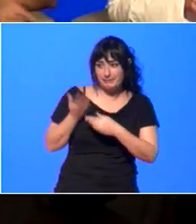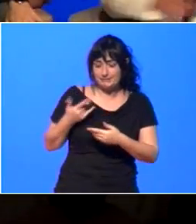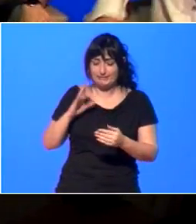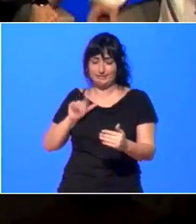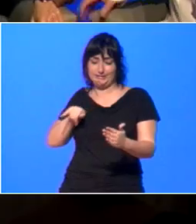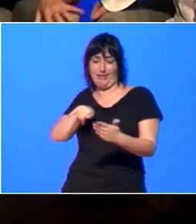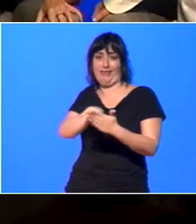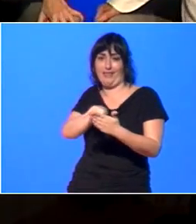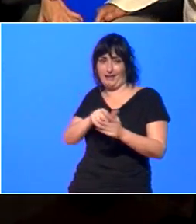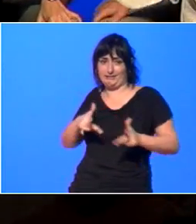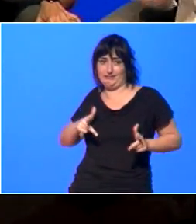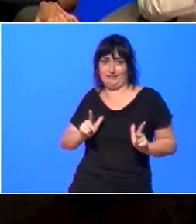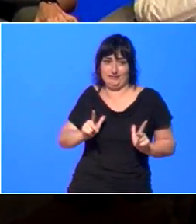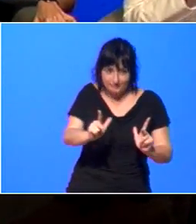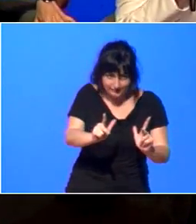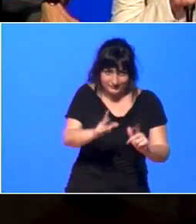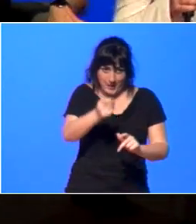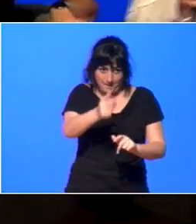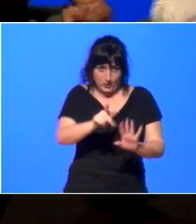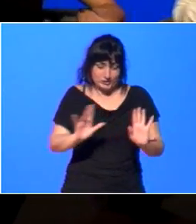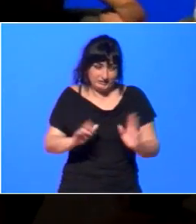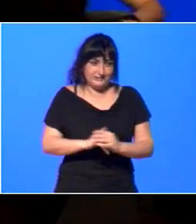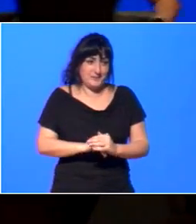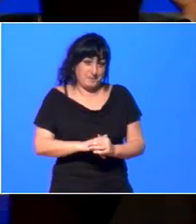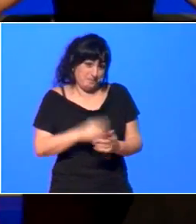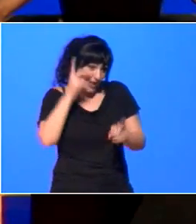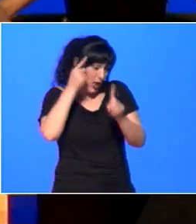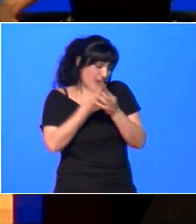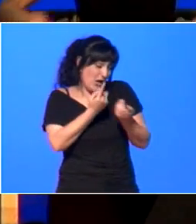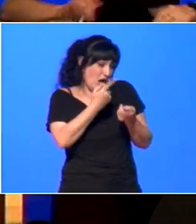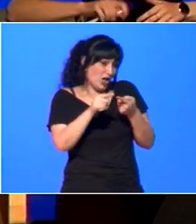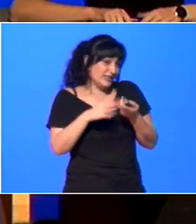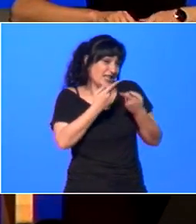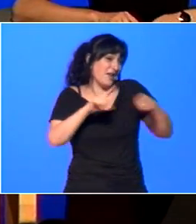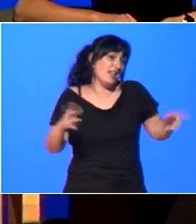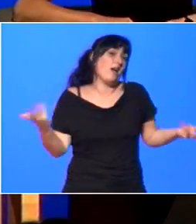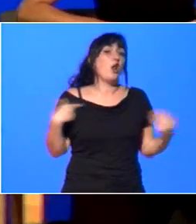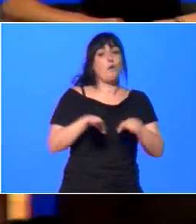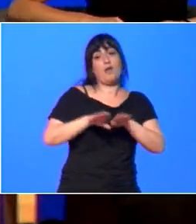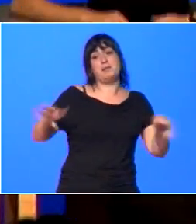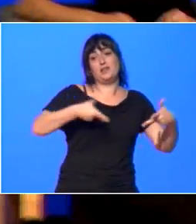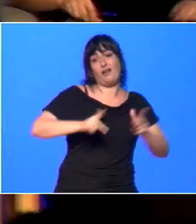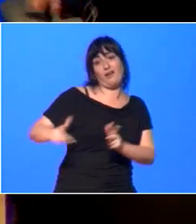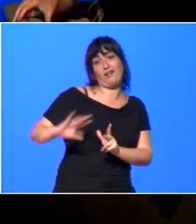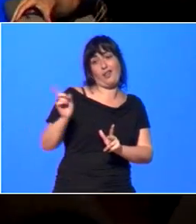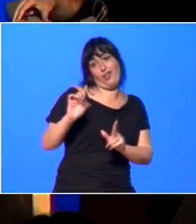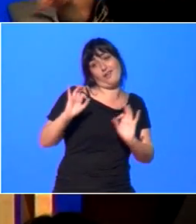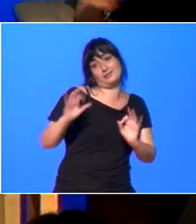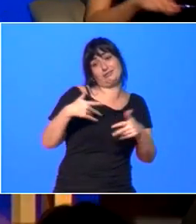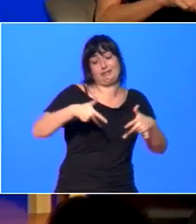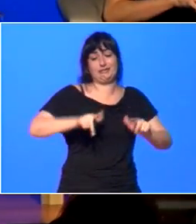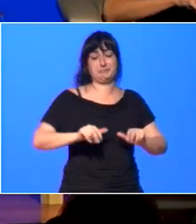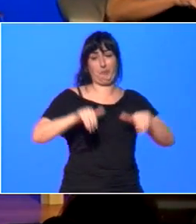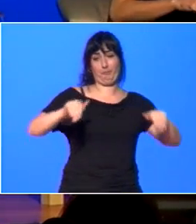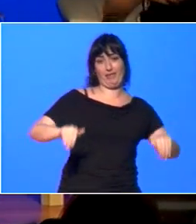es por hacer cosas distintas a sentarnos en una mesa formales y pasar las diapositivas. Pero bueno,